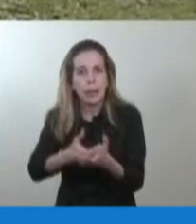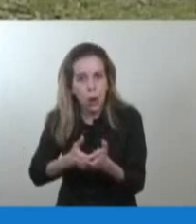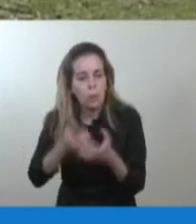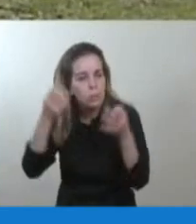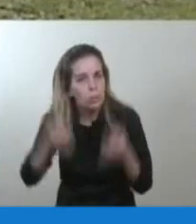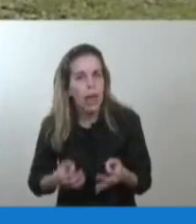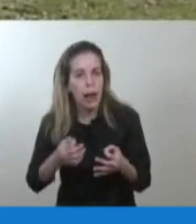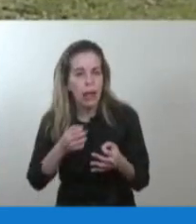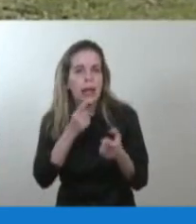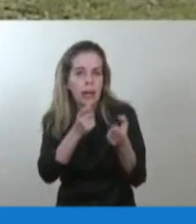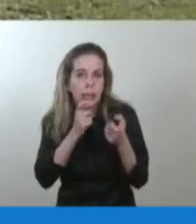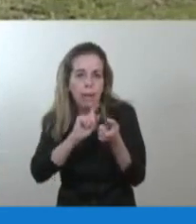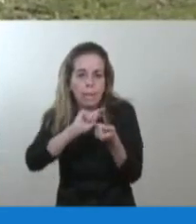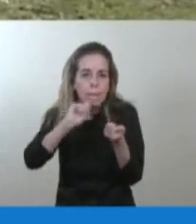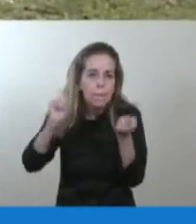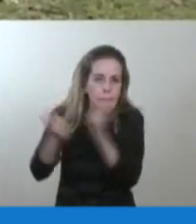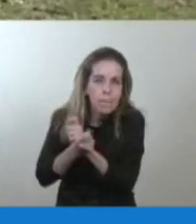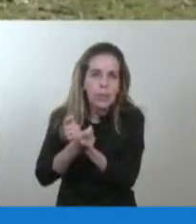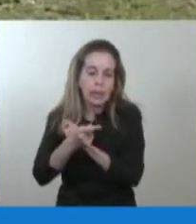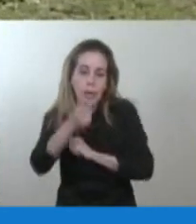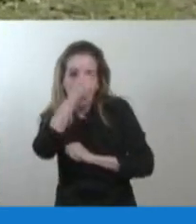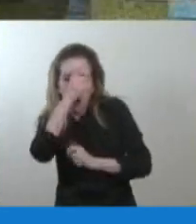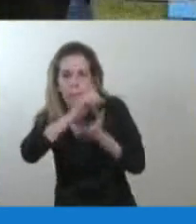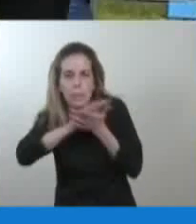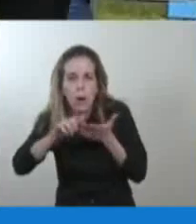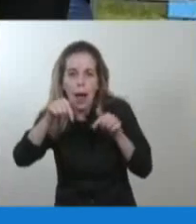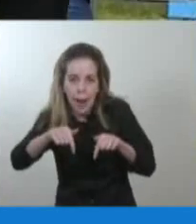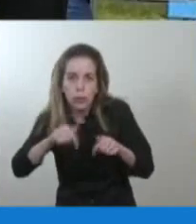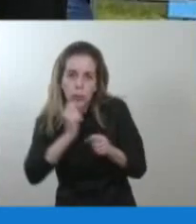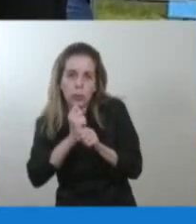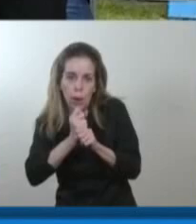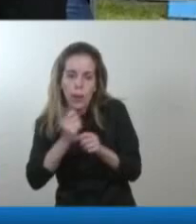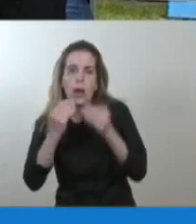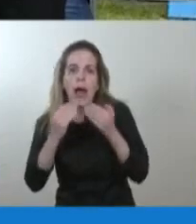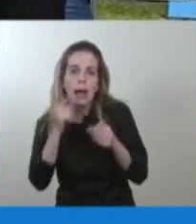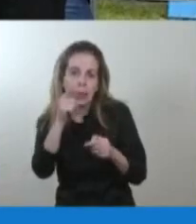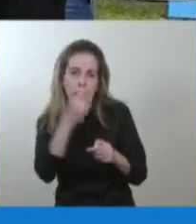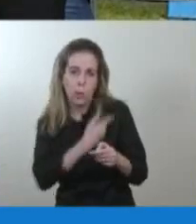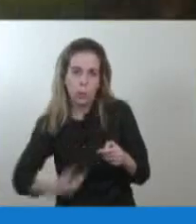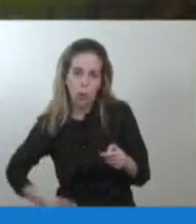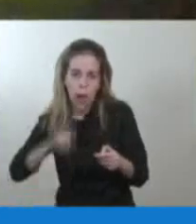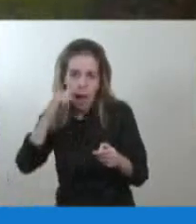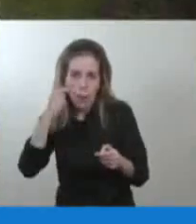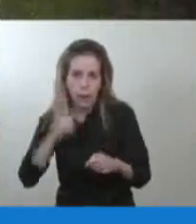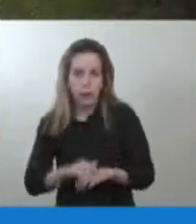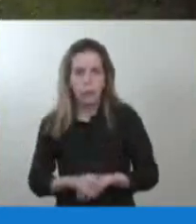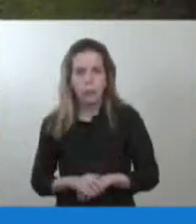necesitaba una transformación de su policía en eso estamos gracias a vos alberto